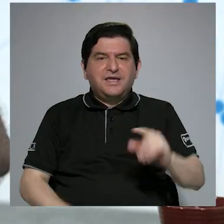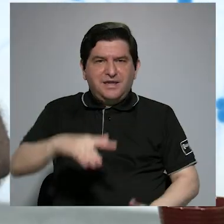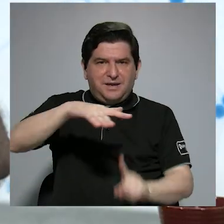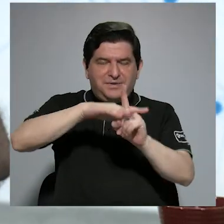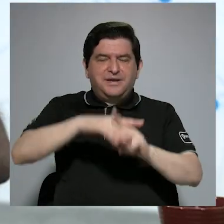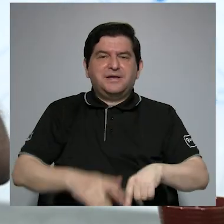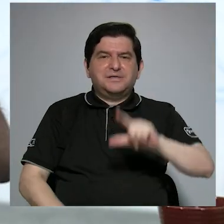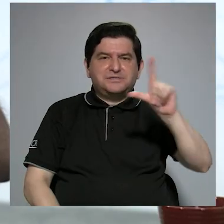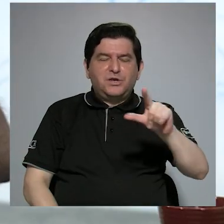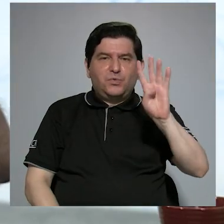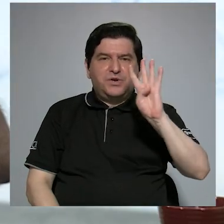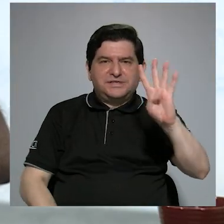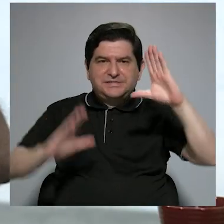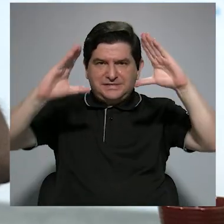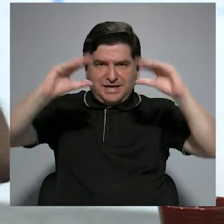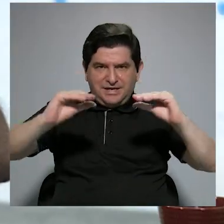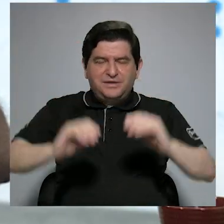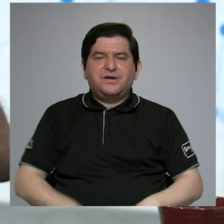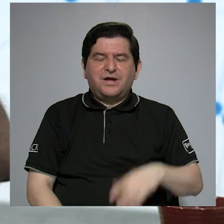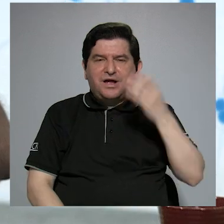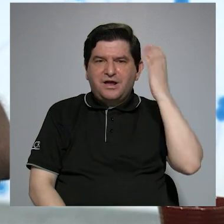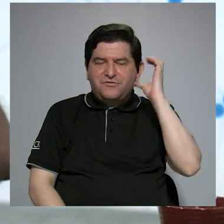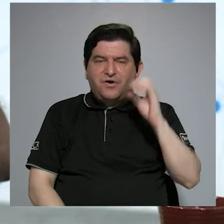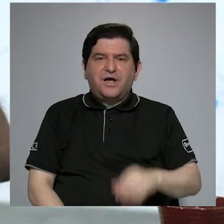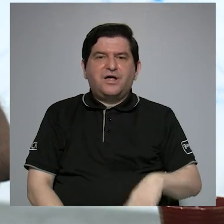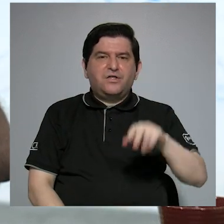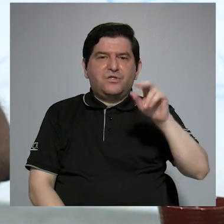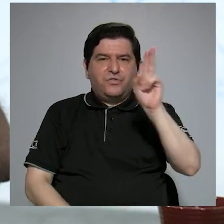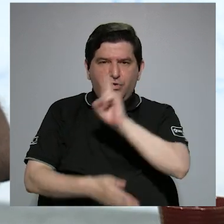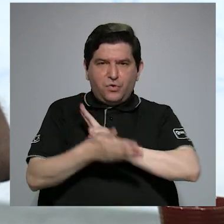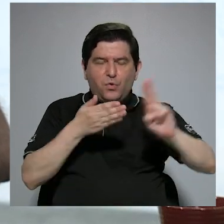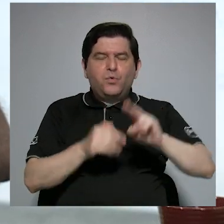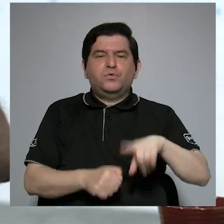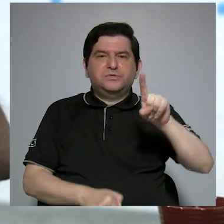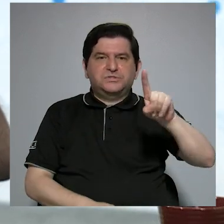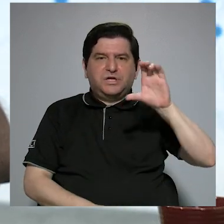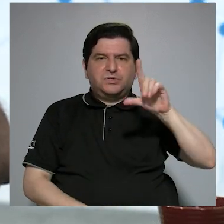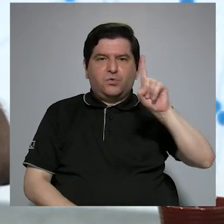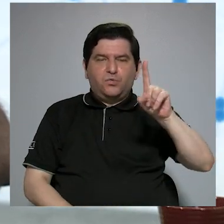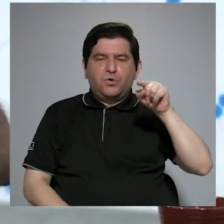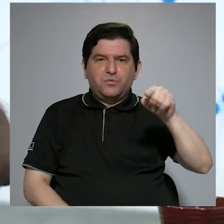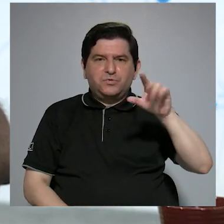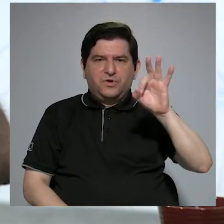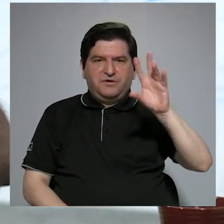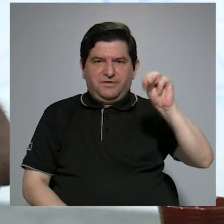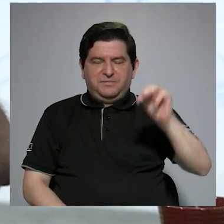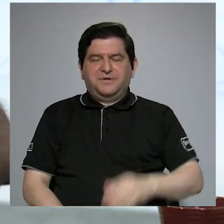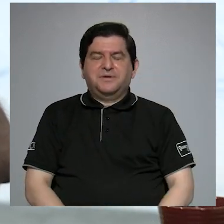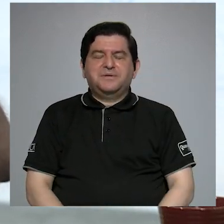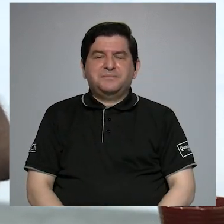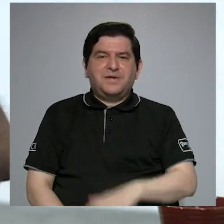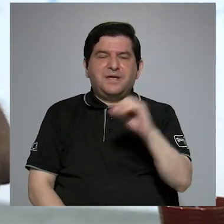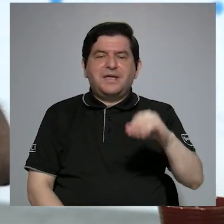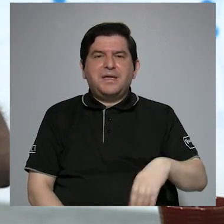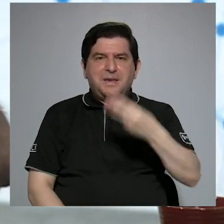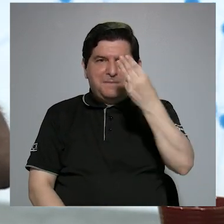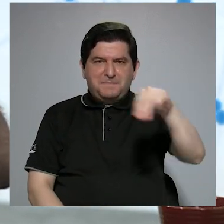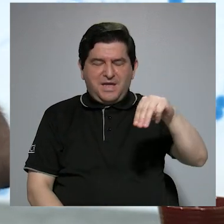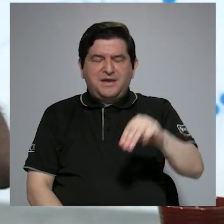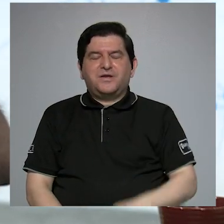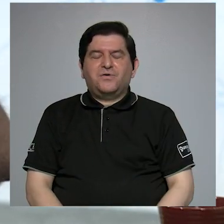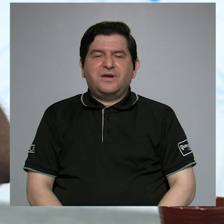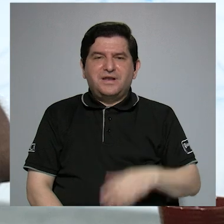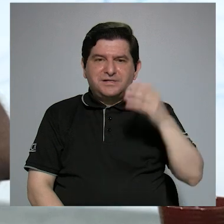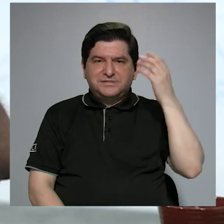los lunes a las 4 de la tarde en Radio U 101.9 FM y los miércoles a las 3 de la tarde en